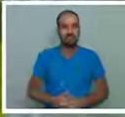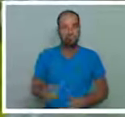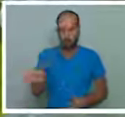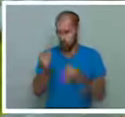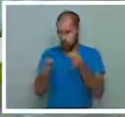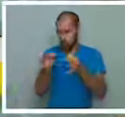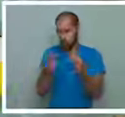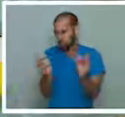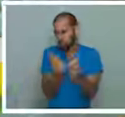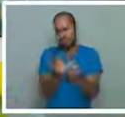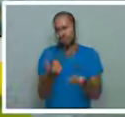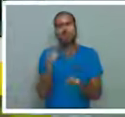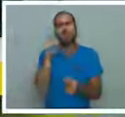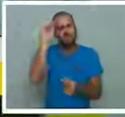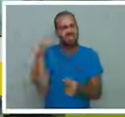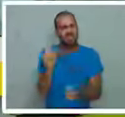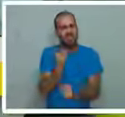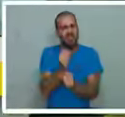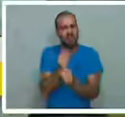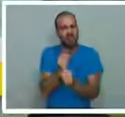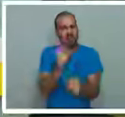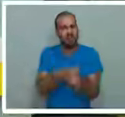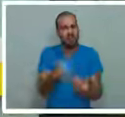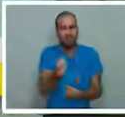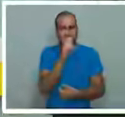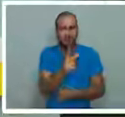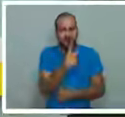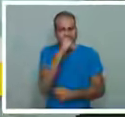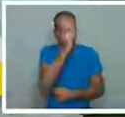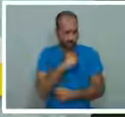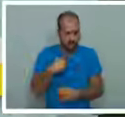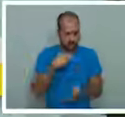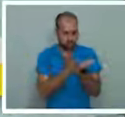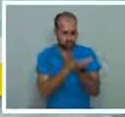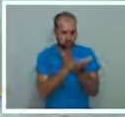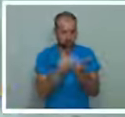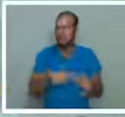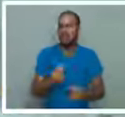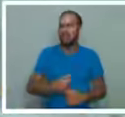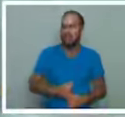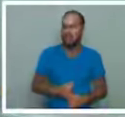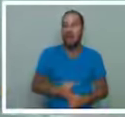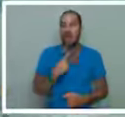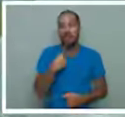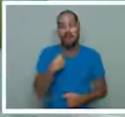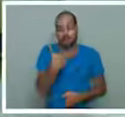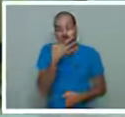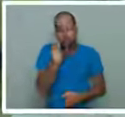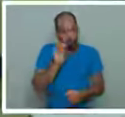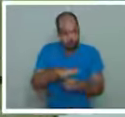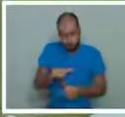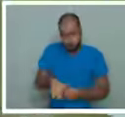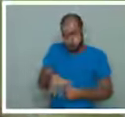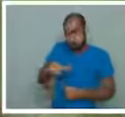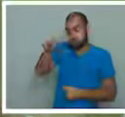veterinaria y porque bueno desde chiquita a mí me gustaron siempre los animales quería técnico